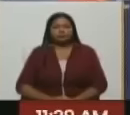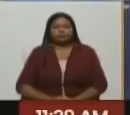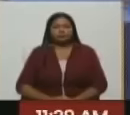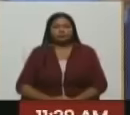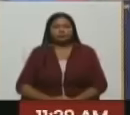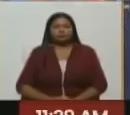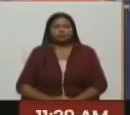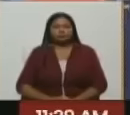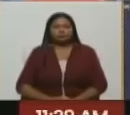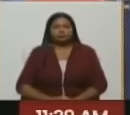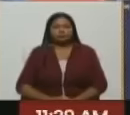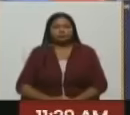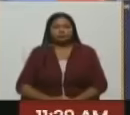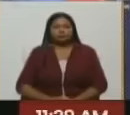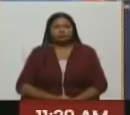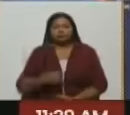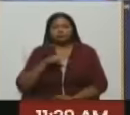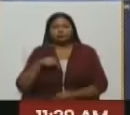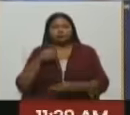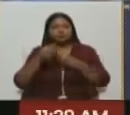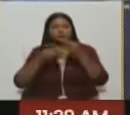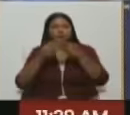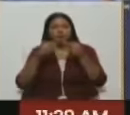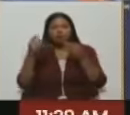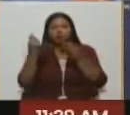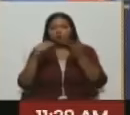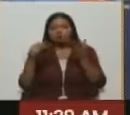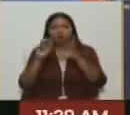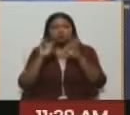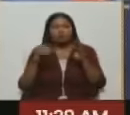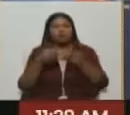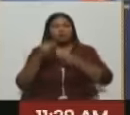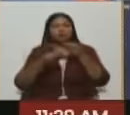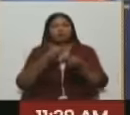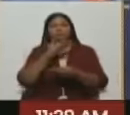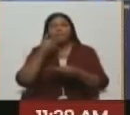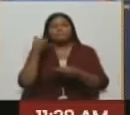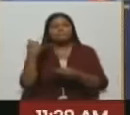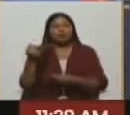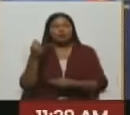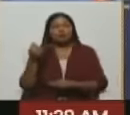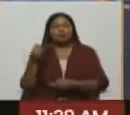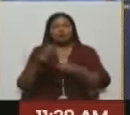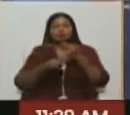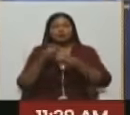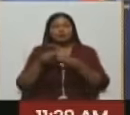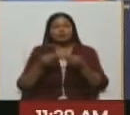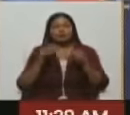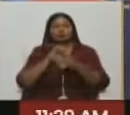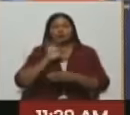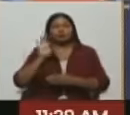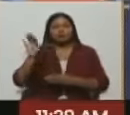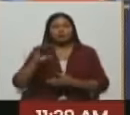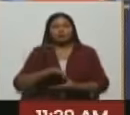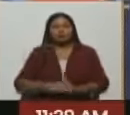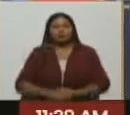Hemos hecho todo, hemos hecho un simulacro, el mejor simulacro que se ha hecho en nuestro país,